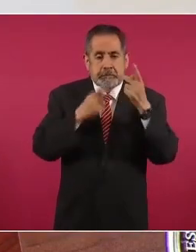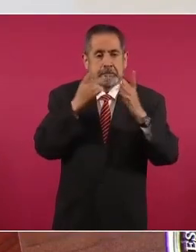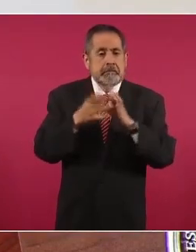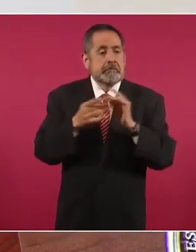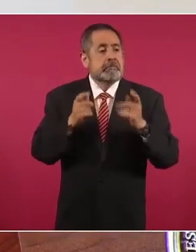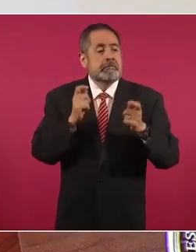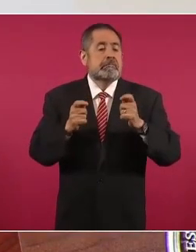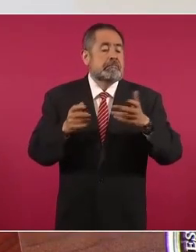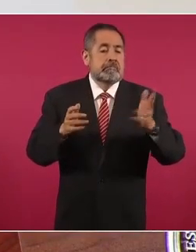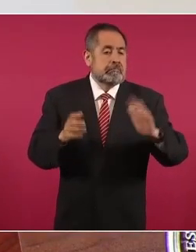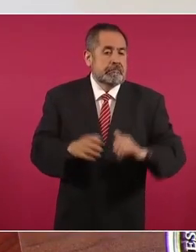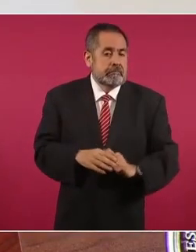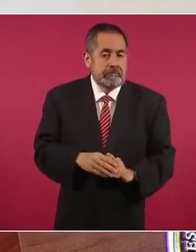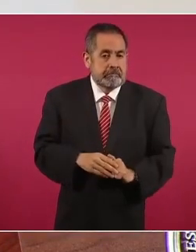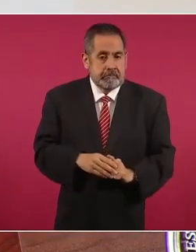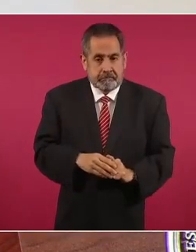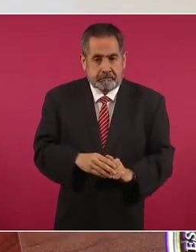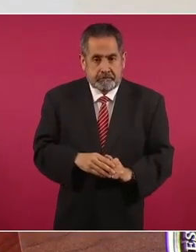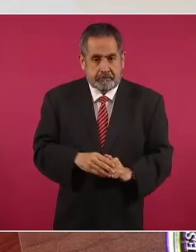somos